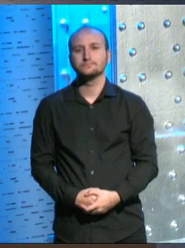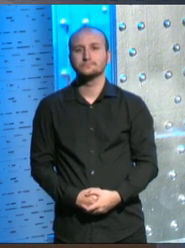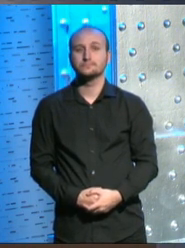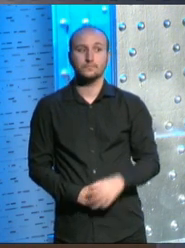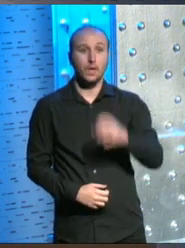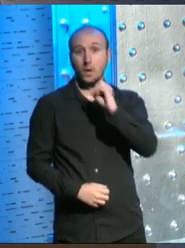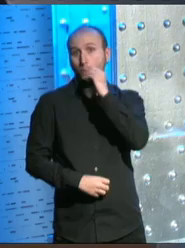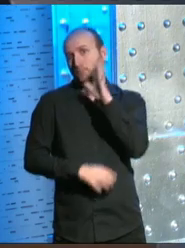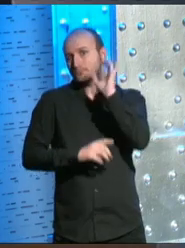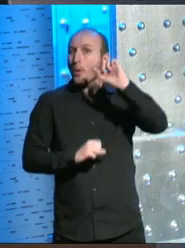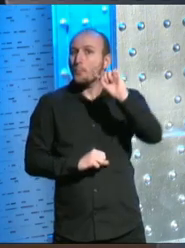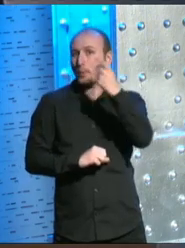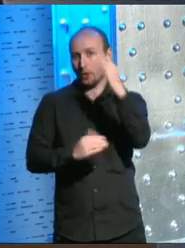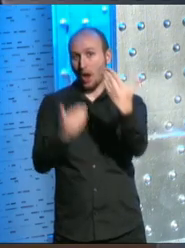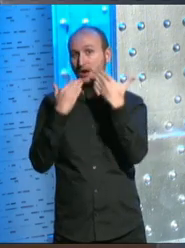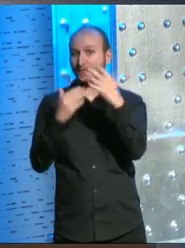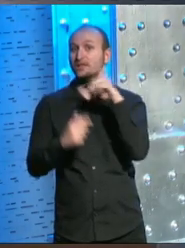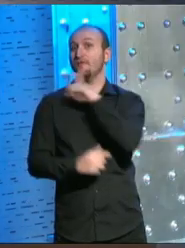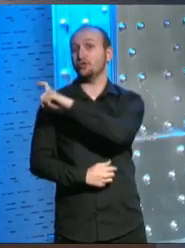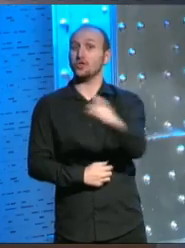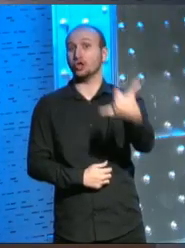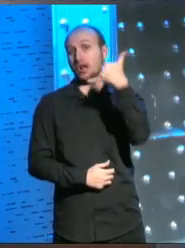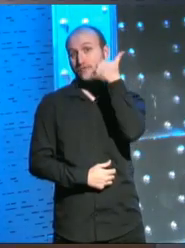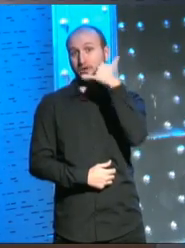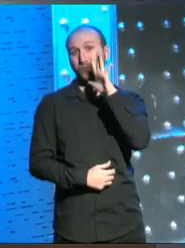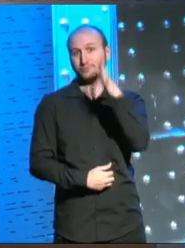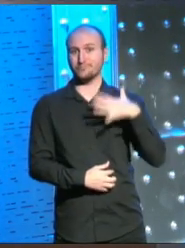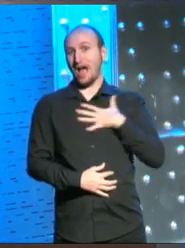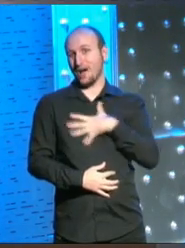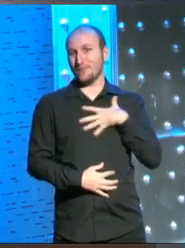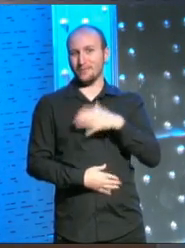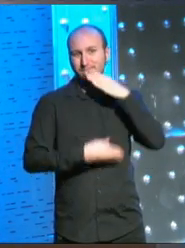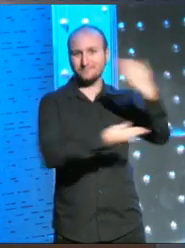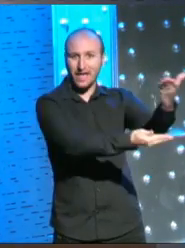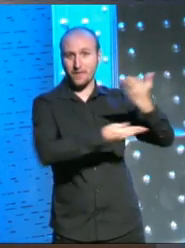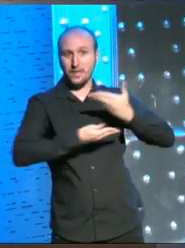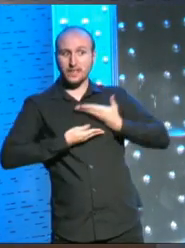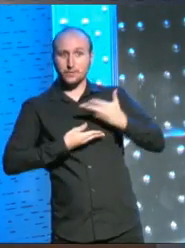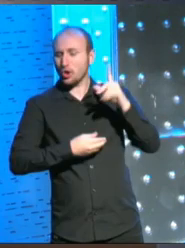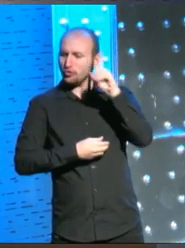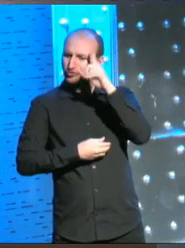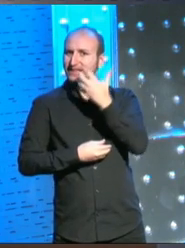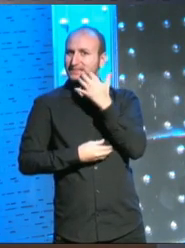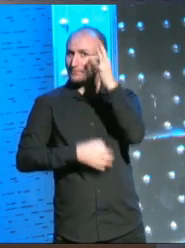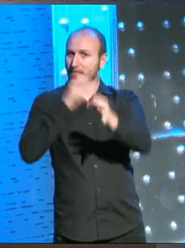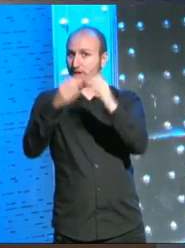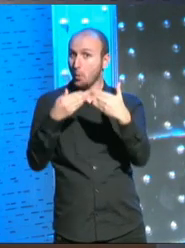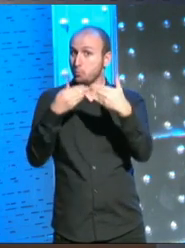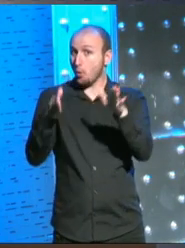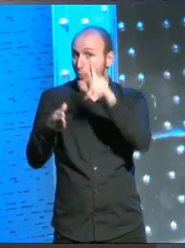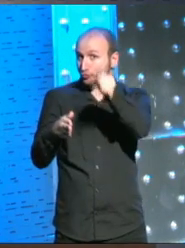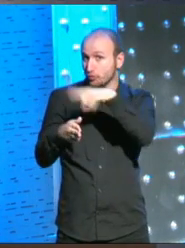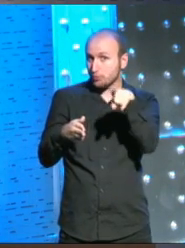Bueno, antes que nada agradecer a la Fundación Telefónica la amabilidad de invitarme para... No sé si es para inaugurar el ciclo. ¿Inauguro o no?